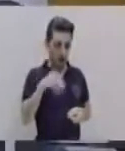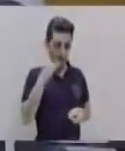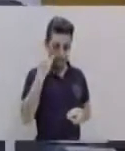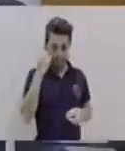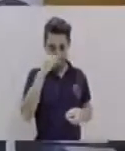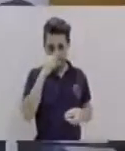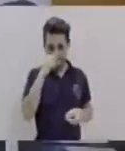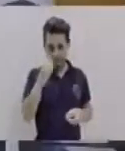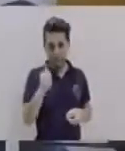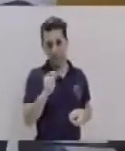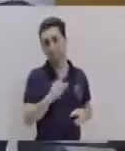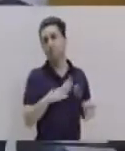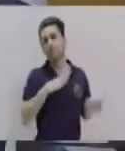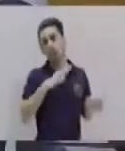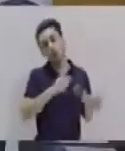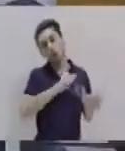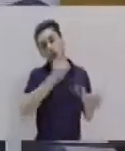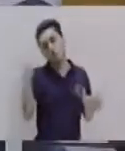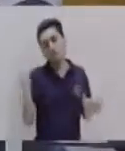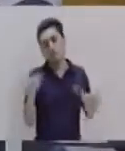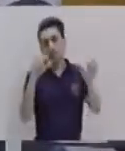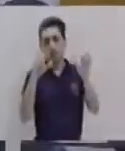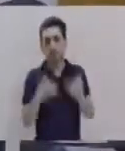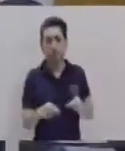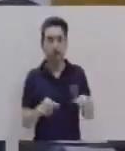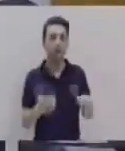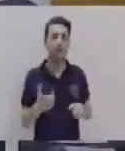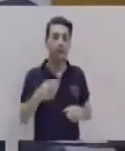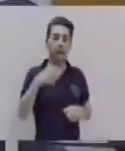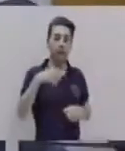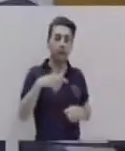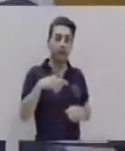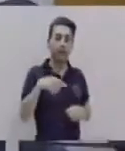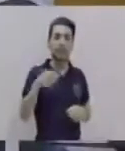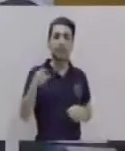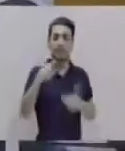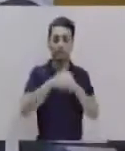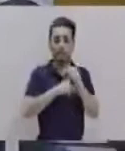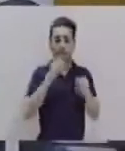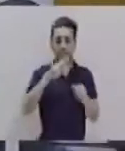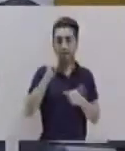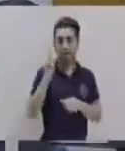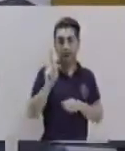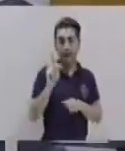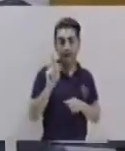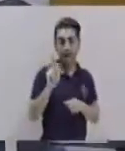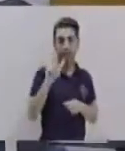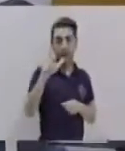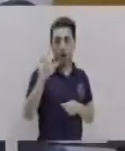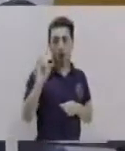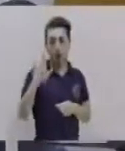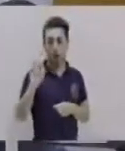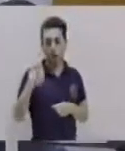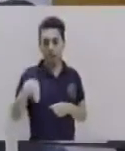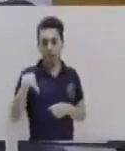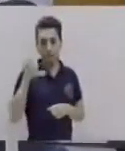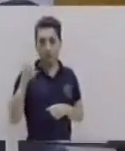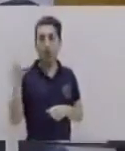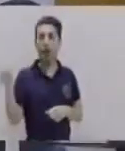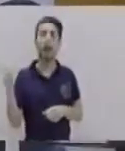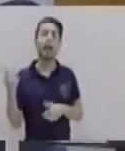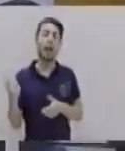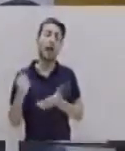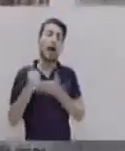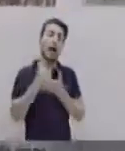ejemplo, aquí puedes ver a Fray Lorenzo. ¿Por qué Fray Lorenzo? Porque él es el que les ayuda a casarse en secreto. Entonces él juega un papel